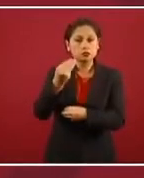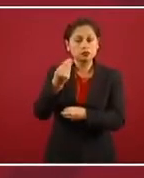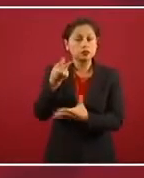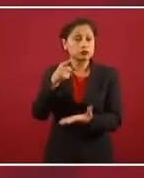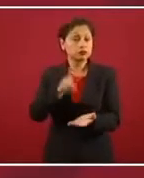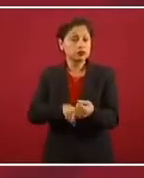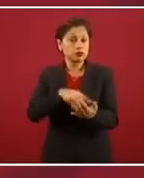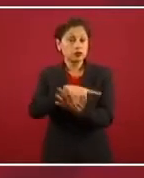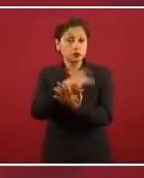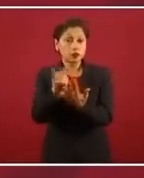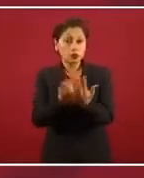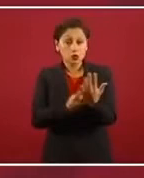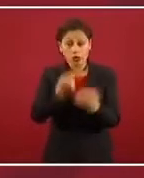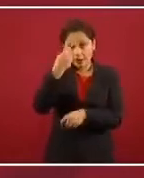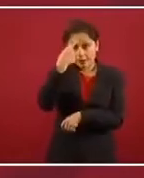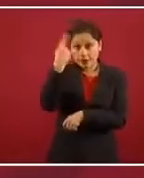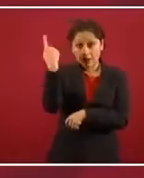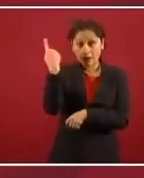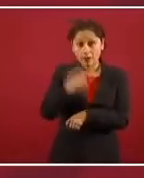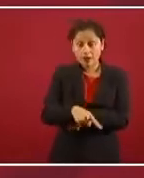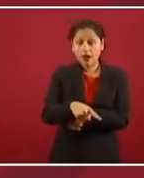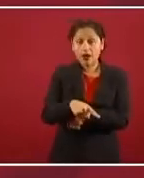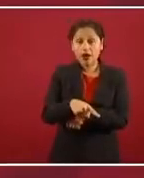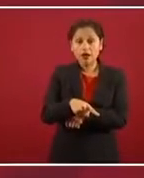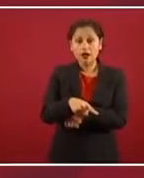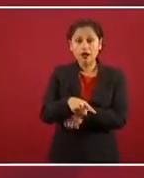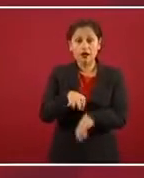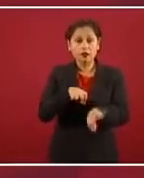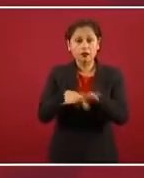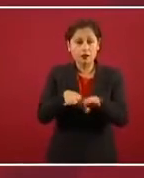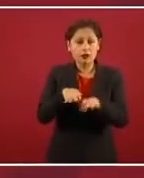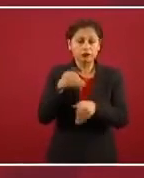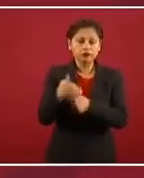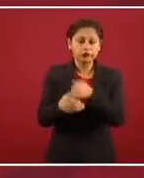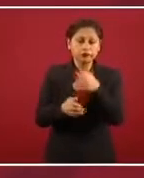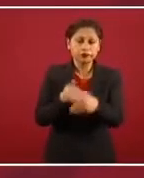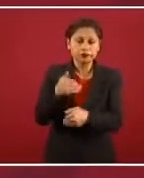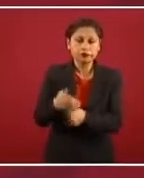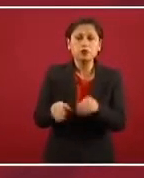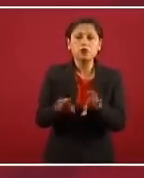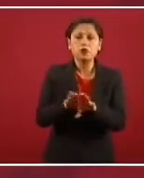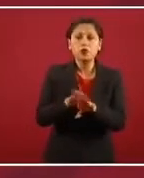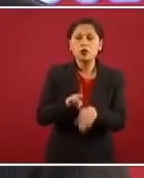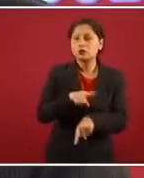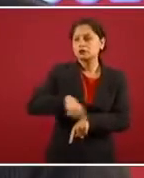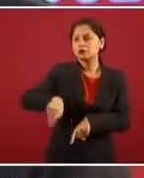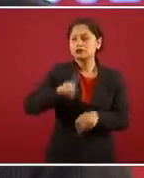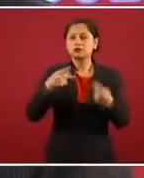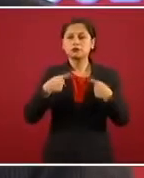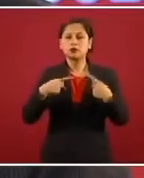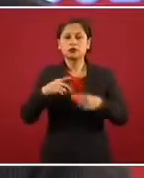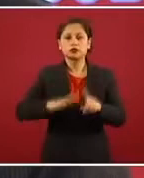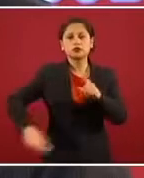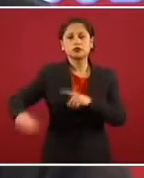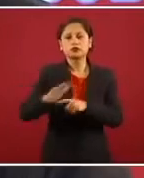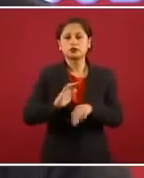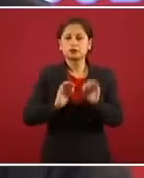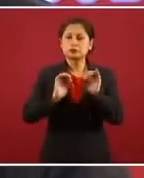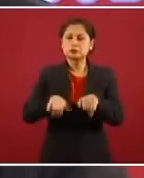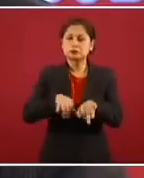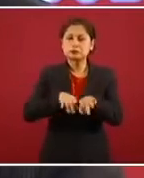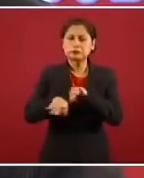de uso intensivo de mano de obra, como lo estamos haciendo, pero vamos ahora a profundizar